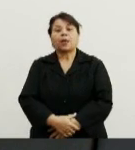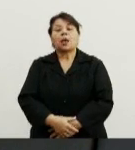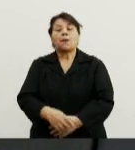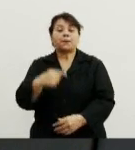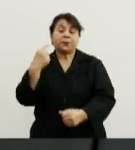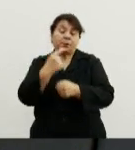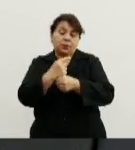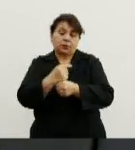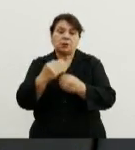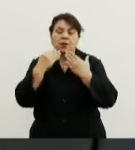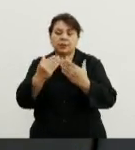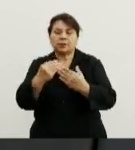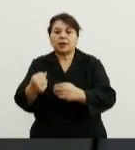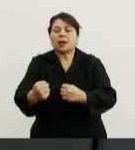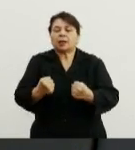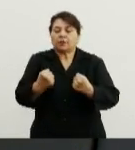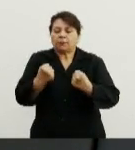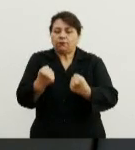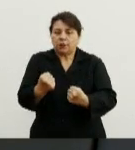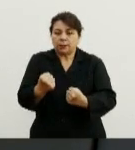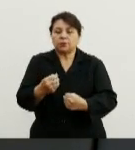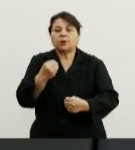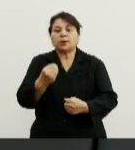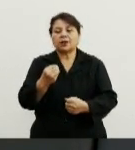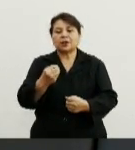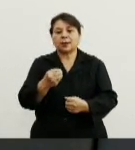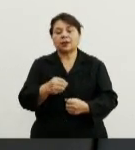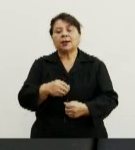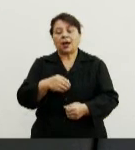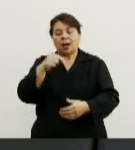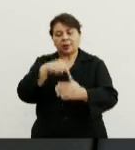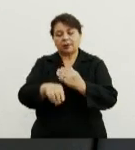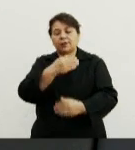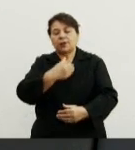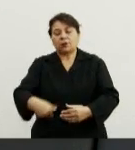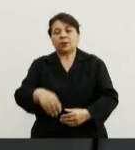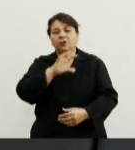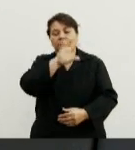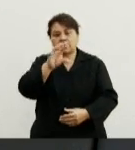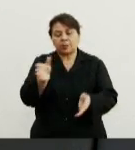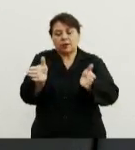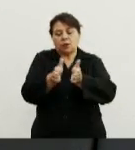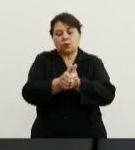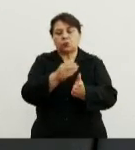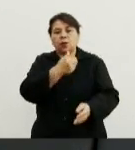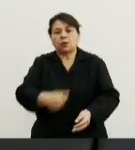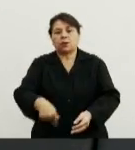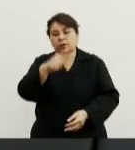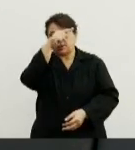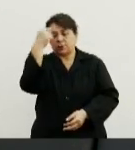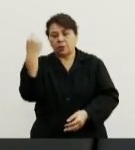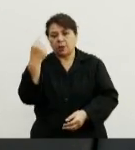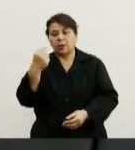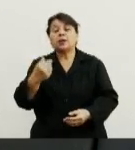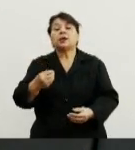esfuerzo que vienen generando desde el gobierno provincial en conjunto con el gobierno nacional tomando